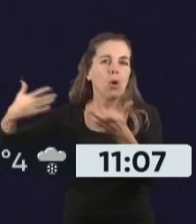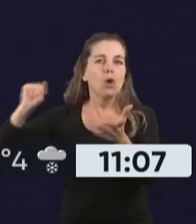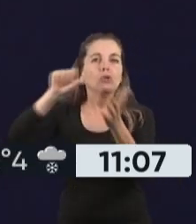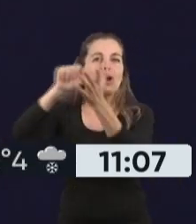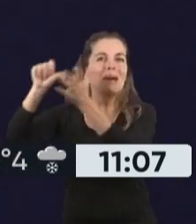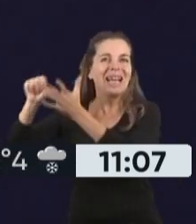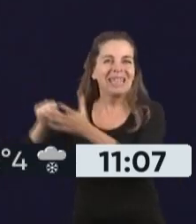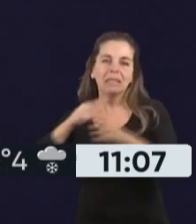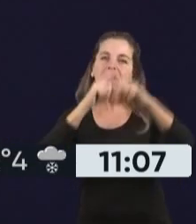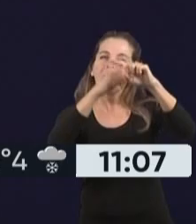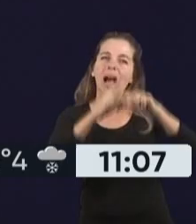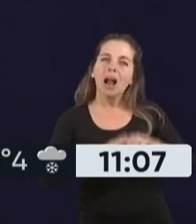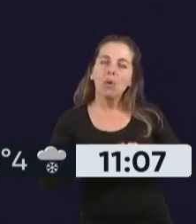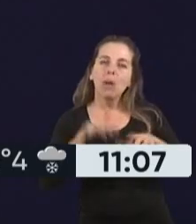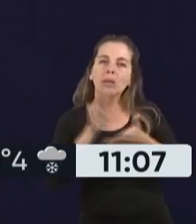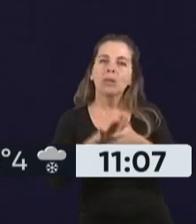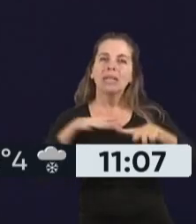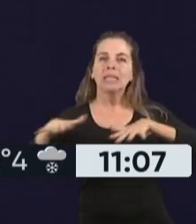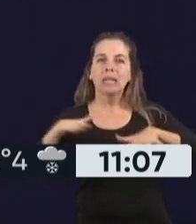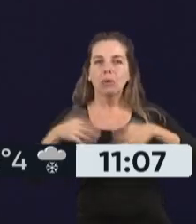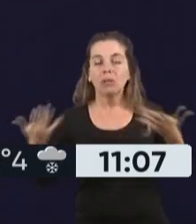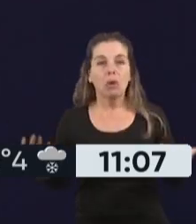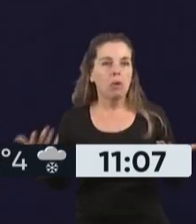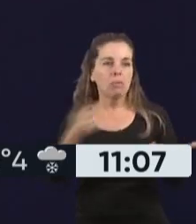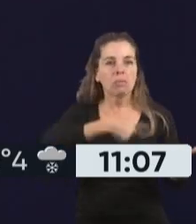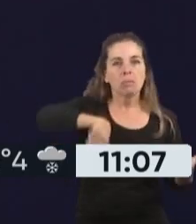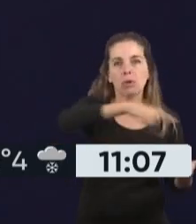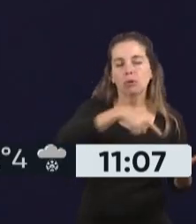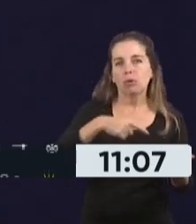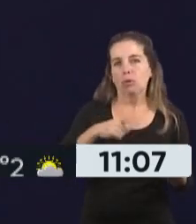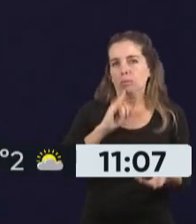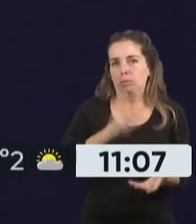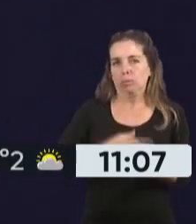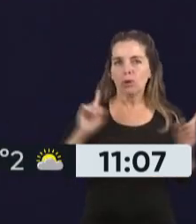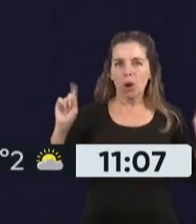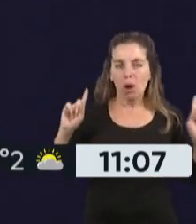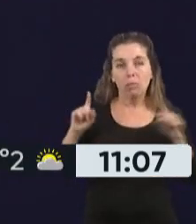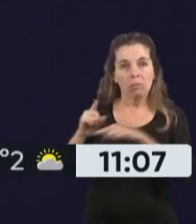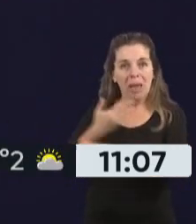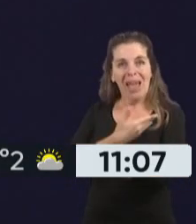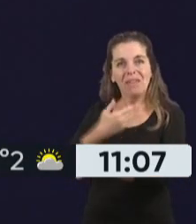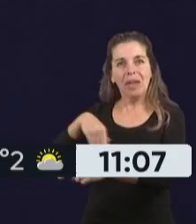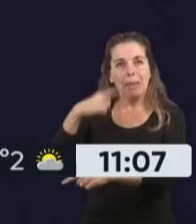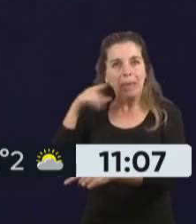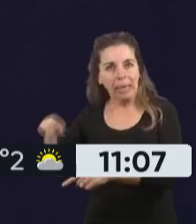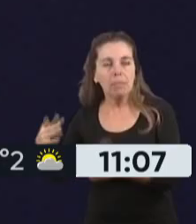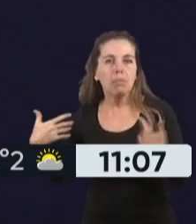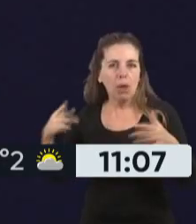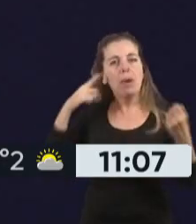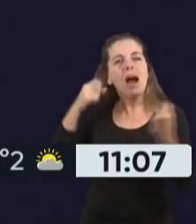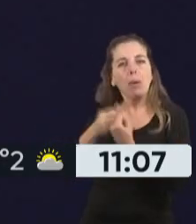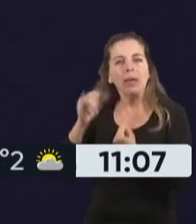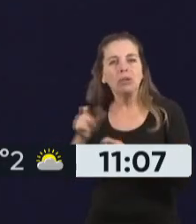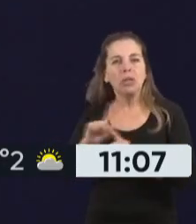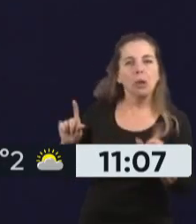multilateral, por supuesto que no nos corresponden y que no las hacemos nosotros. Podemos estar más o menos de acuerdo, pero sí